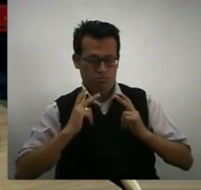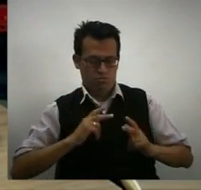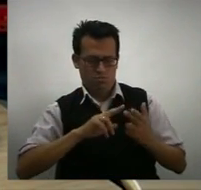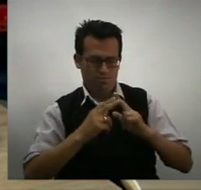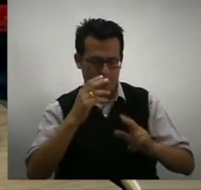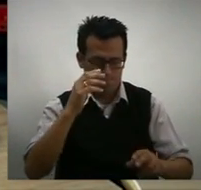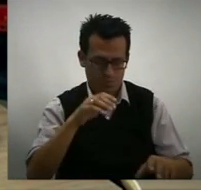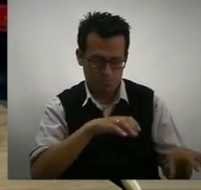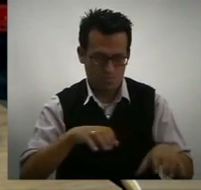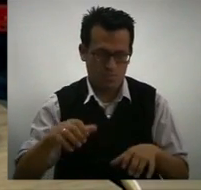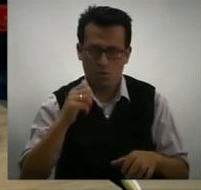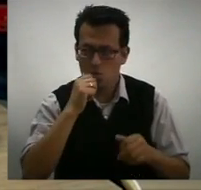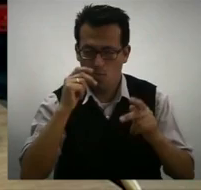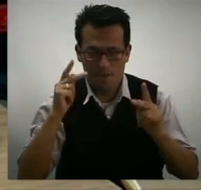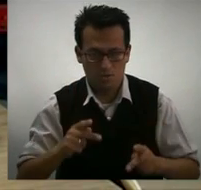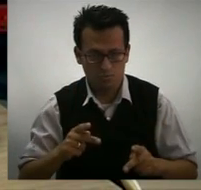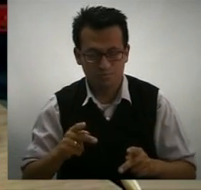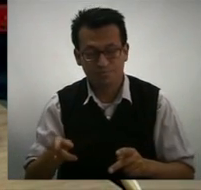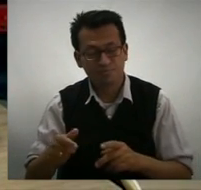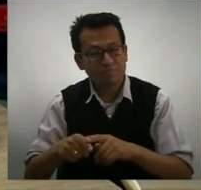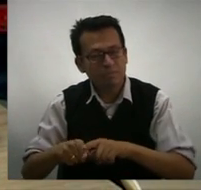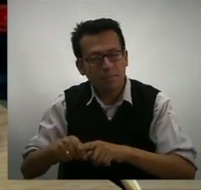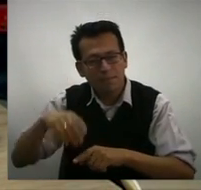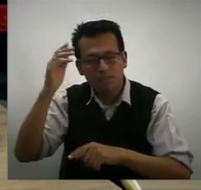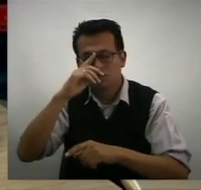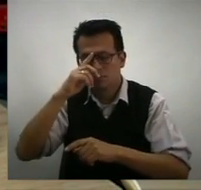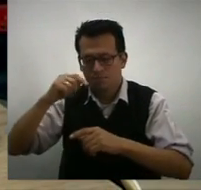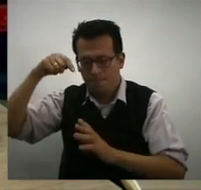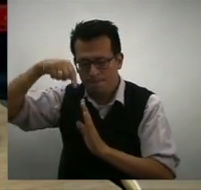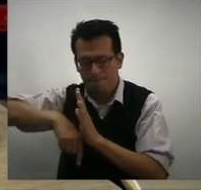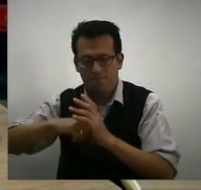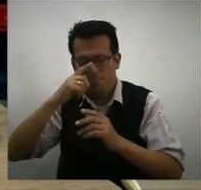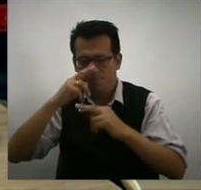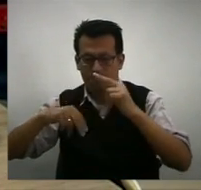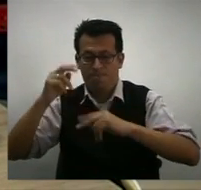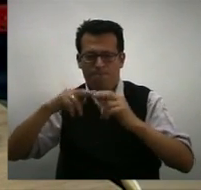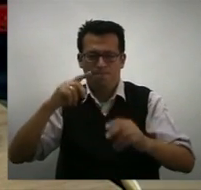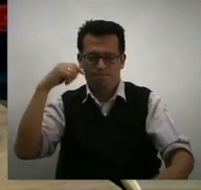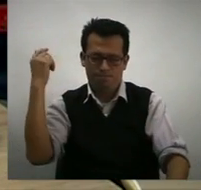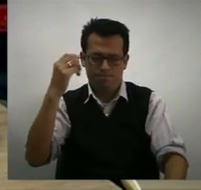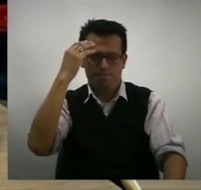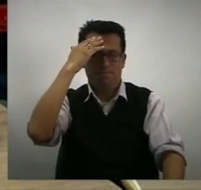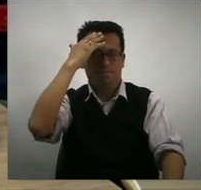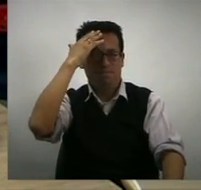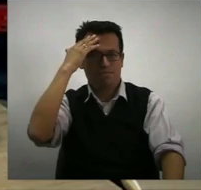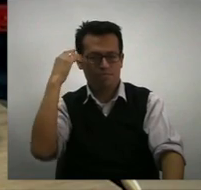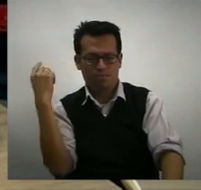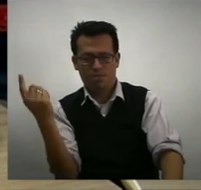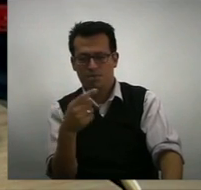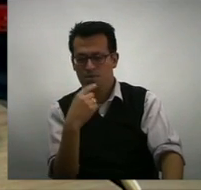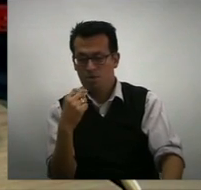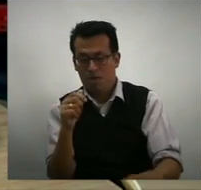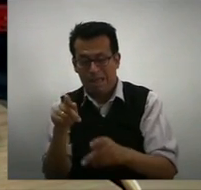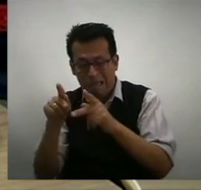comportamiento humano, panoptismo, ni tampoco es un complejo ideológico que permite la movilidad del hombre en el espacio,